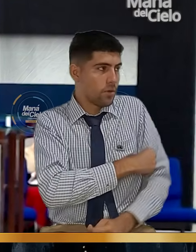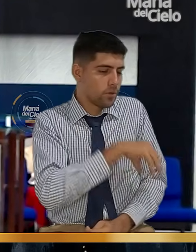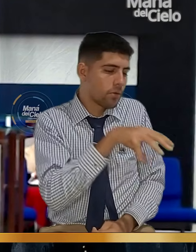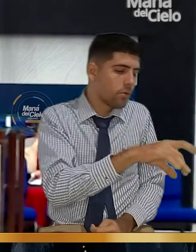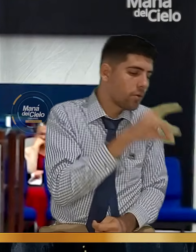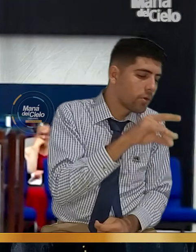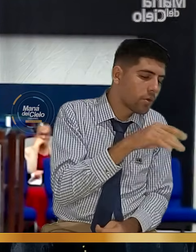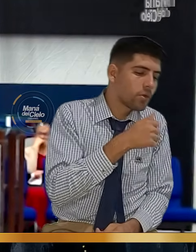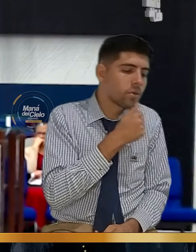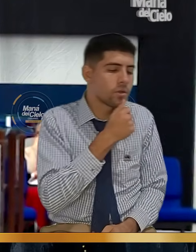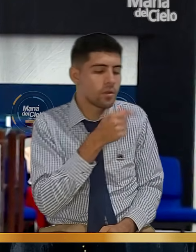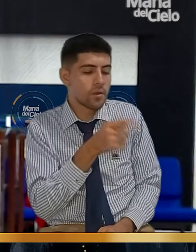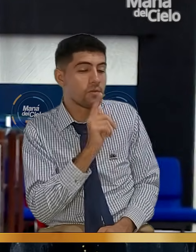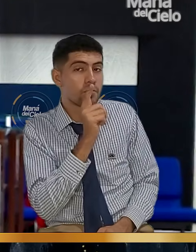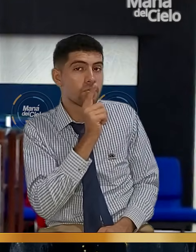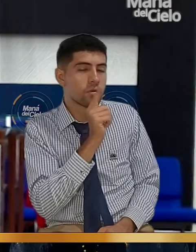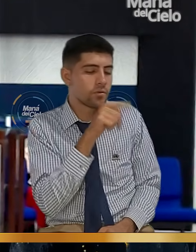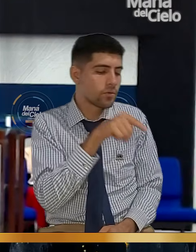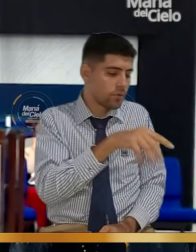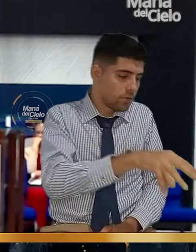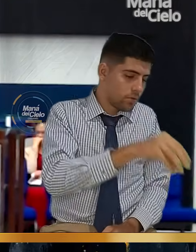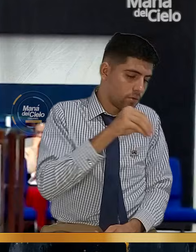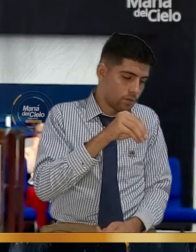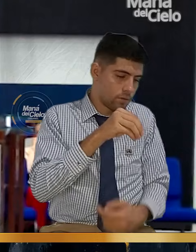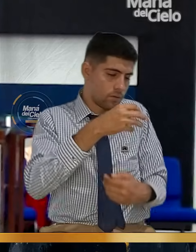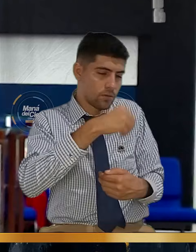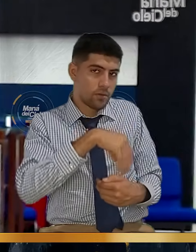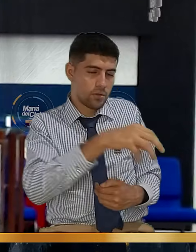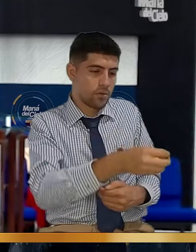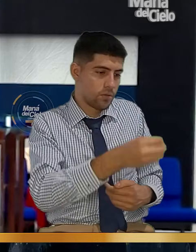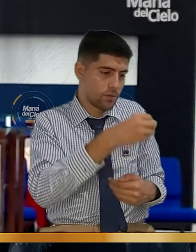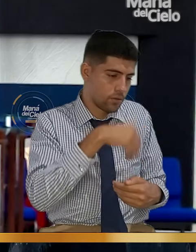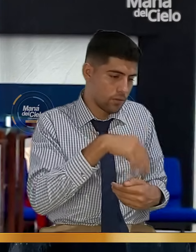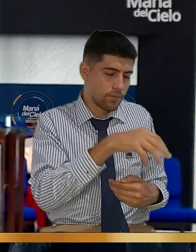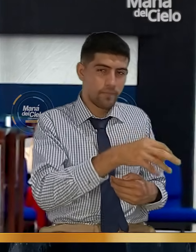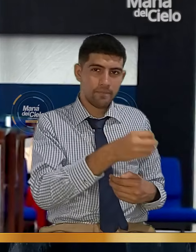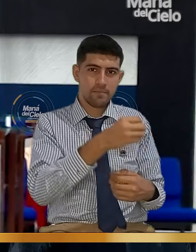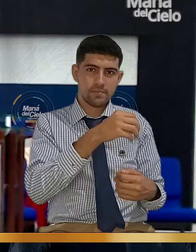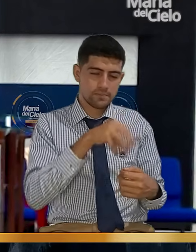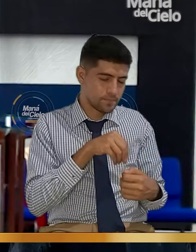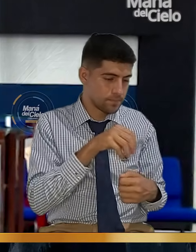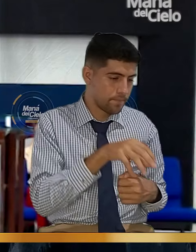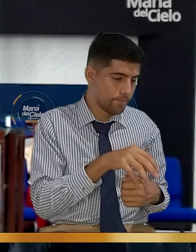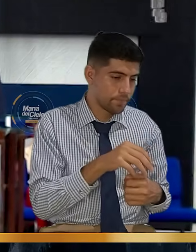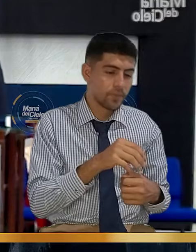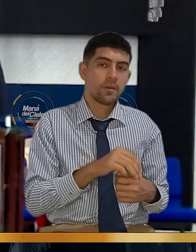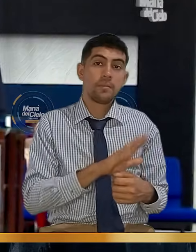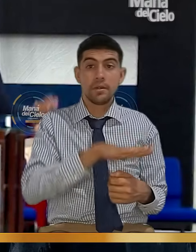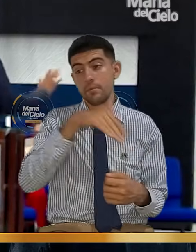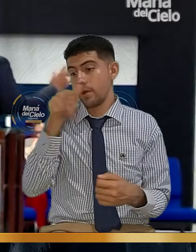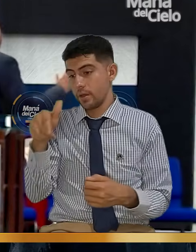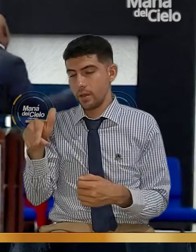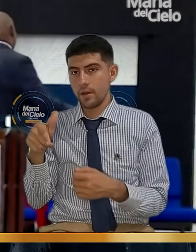esa. Amén. Escogía mandarinas, pero en mi otra mano estaba ocupada con mi Biblia. Por eso